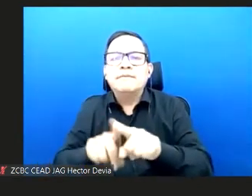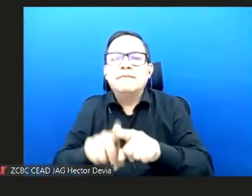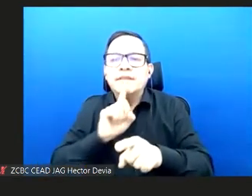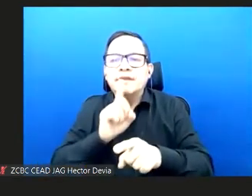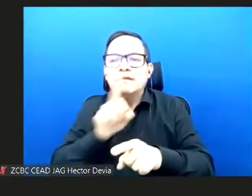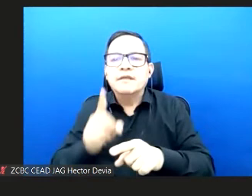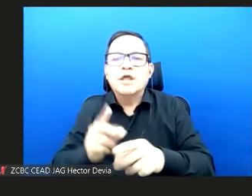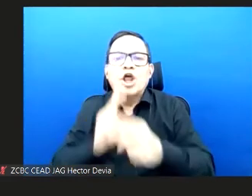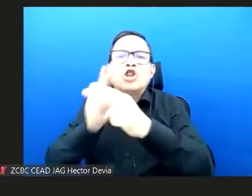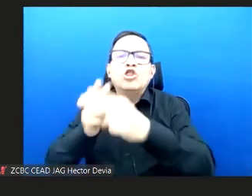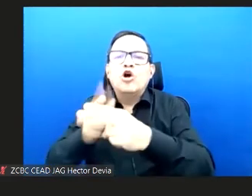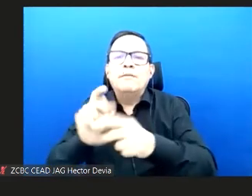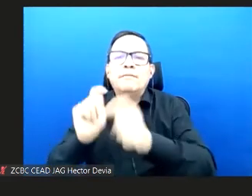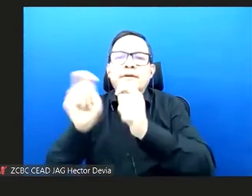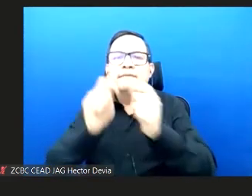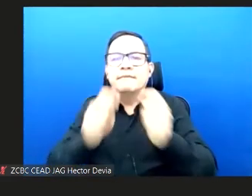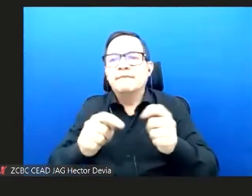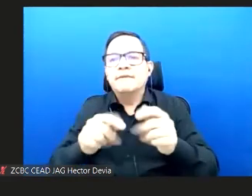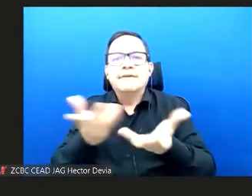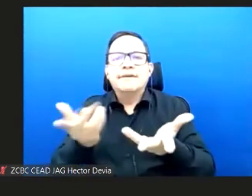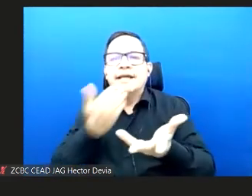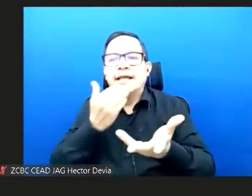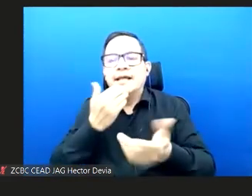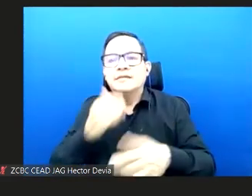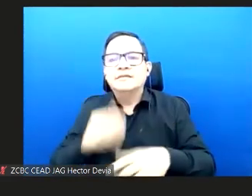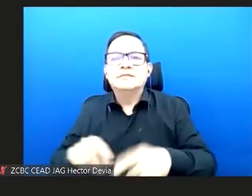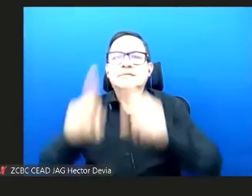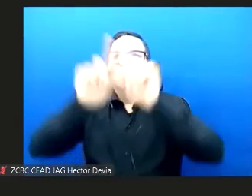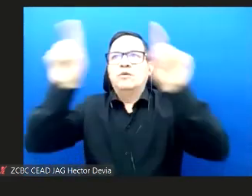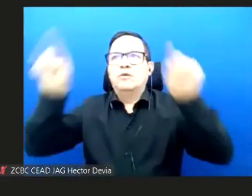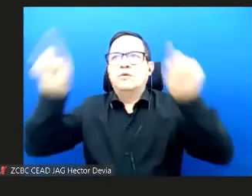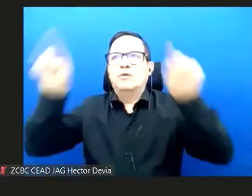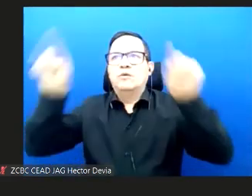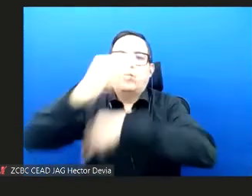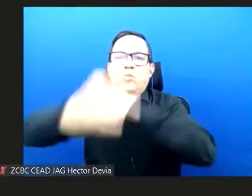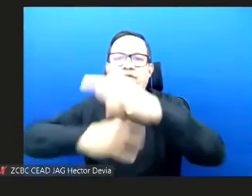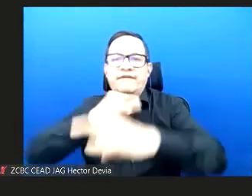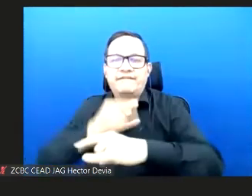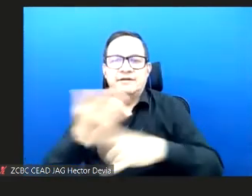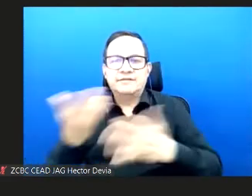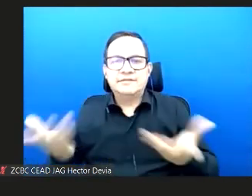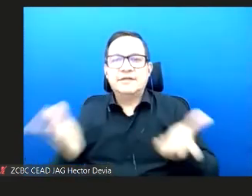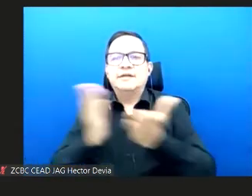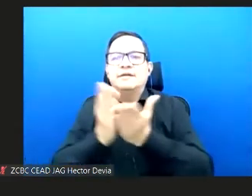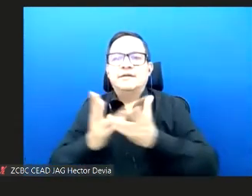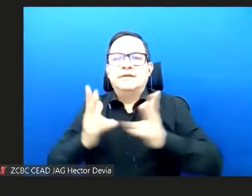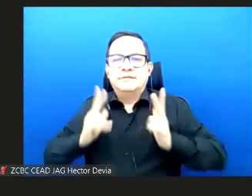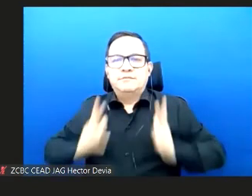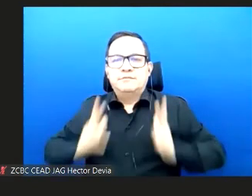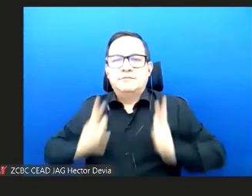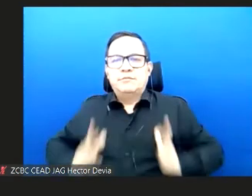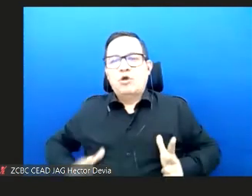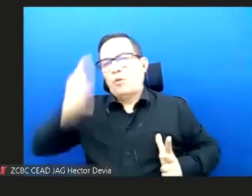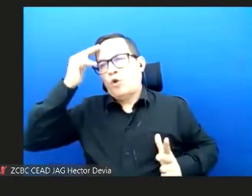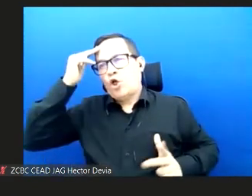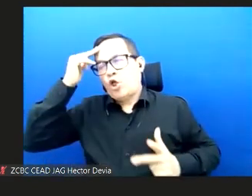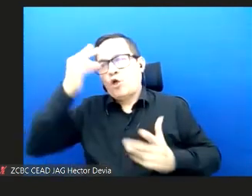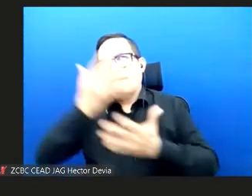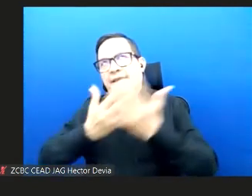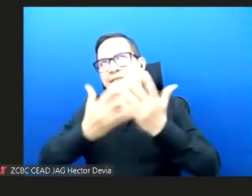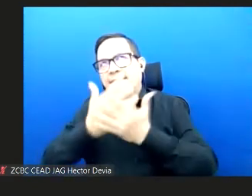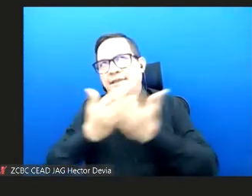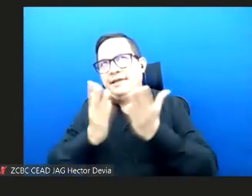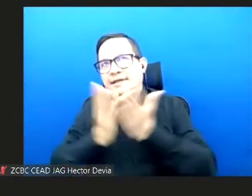darle nombre a los conjuntos, es decir, el universal, vamos a decir que van a ser los estudiantes del curso lógico-matemática, que